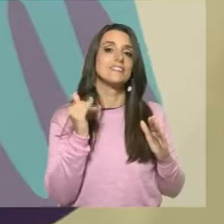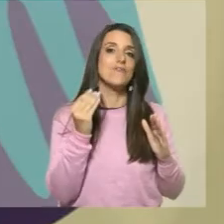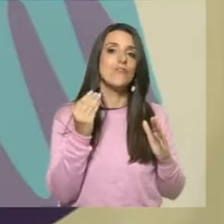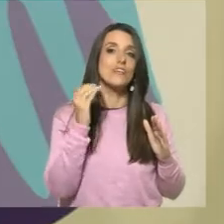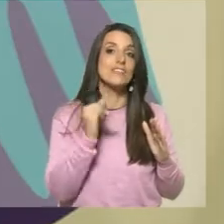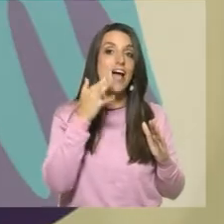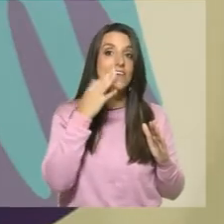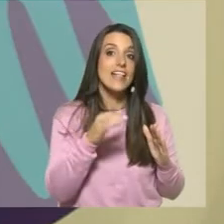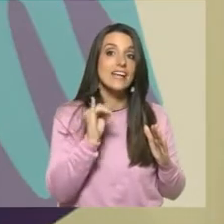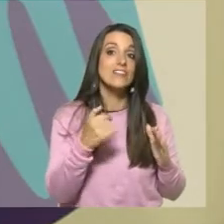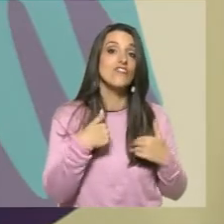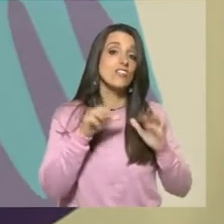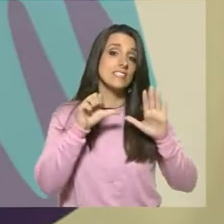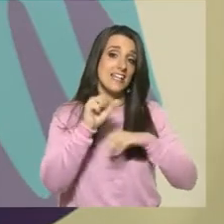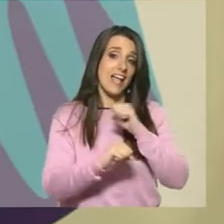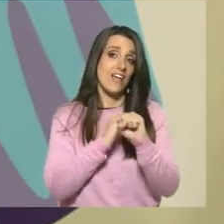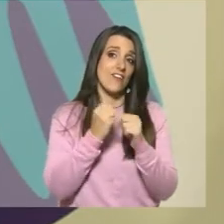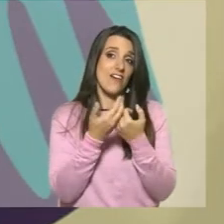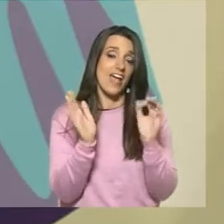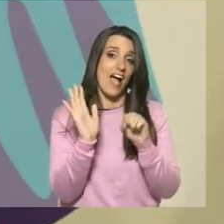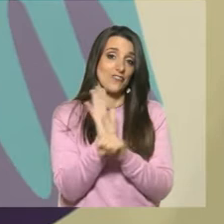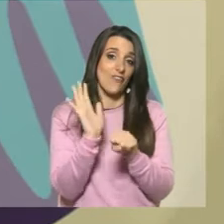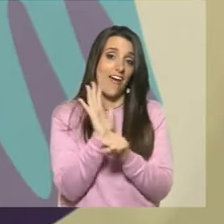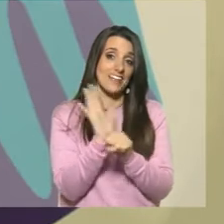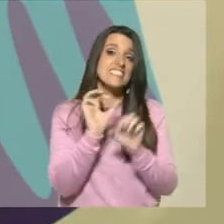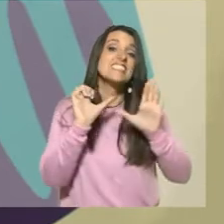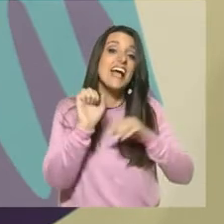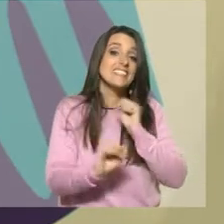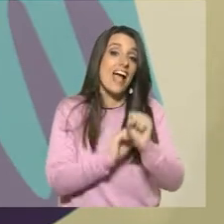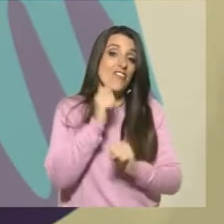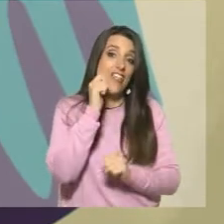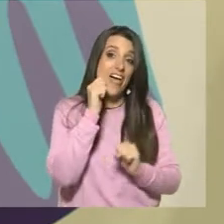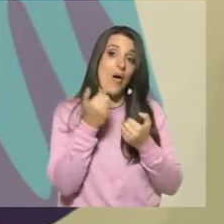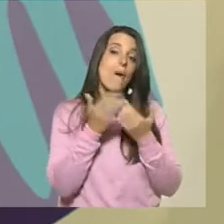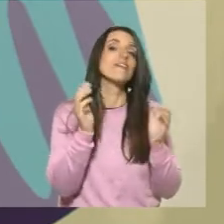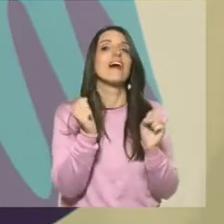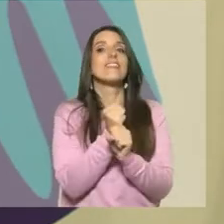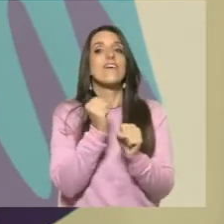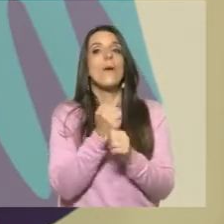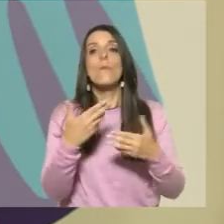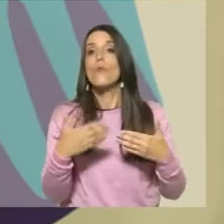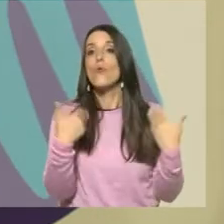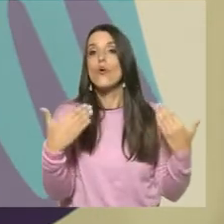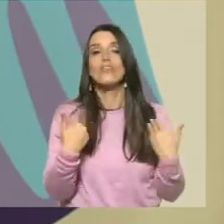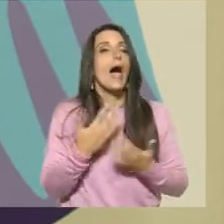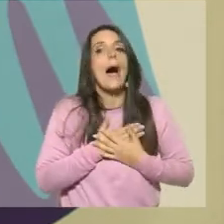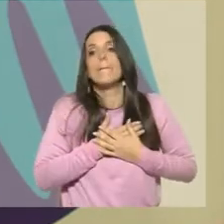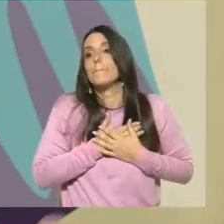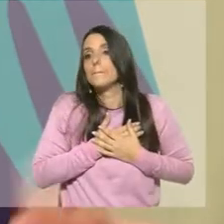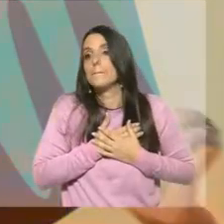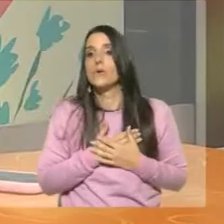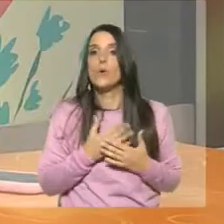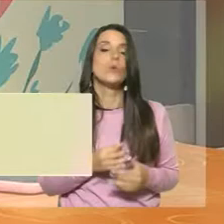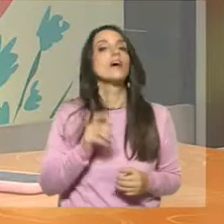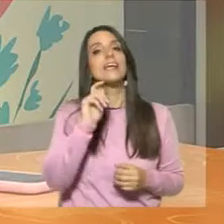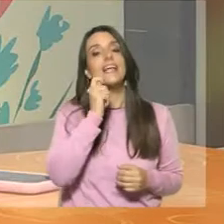verdad que sí. Bueno, desde que tengo 6 años estoy... Estás trabajando, en el medio. Sí, muy contenta, es lo que amo. Así que... Y qué bueno